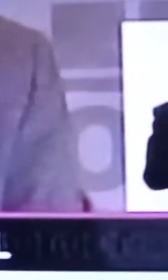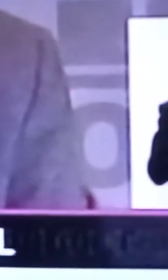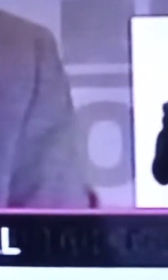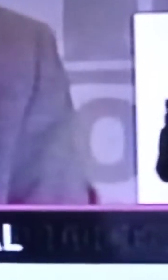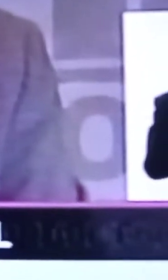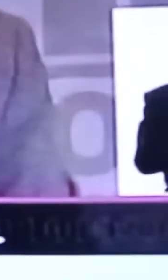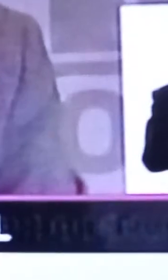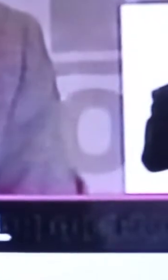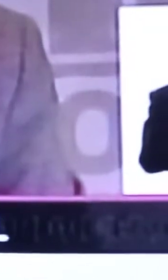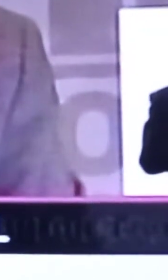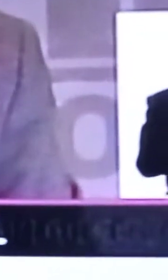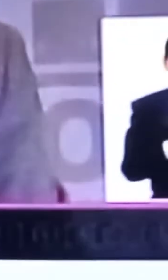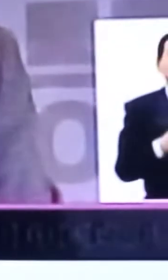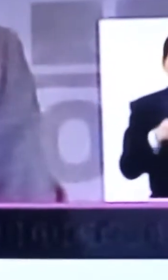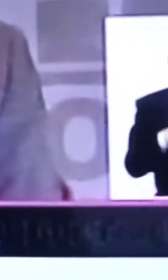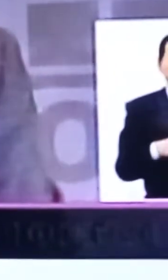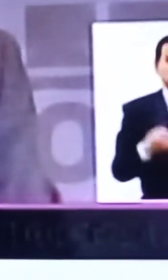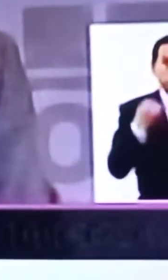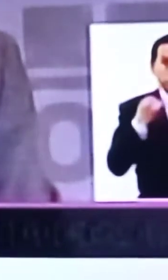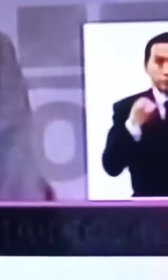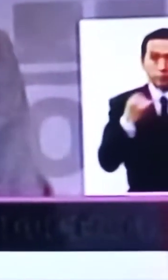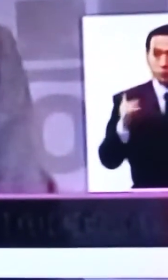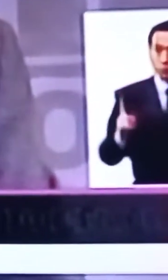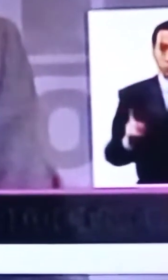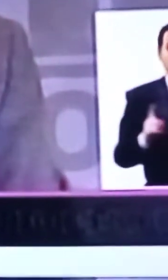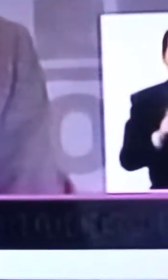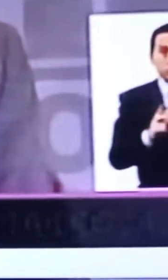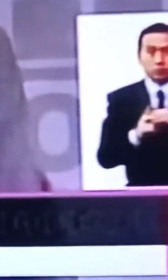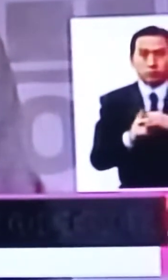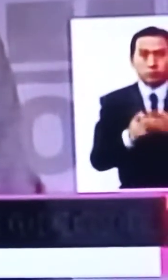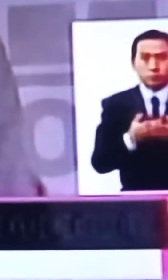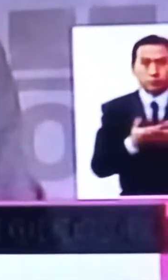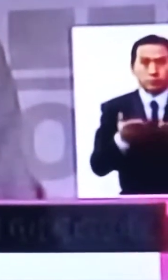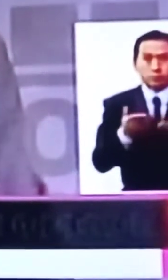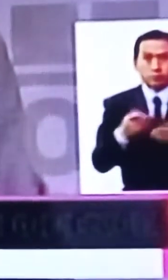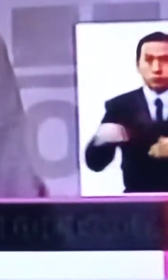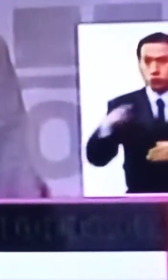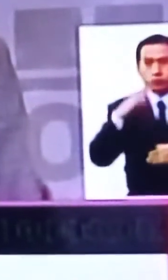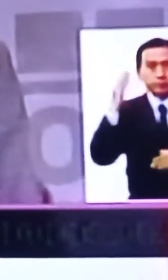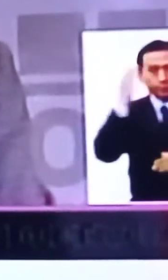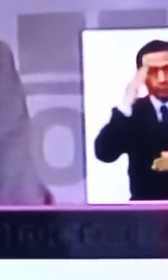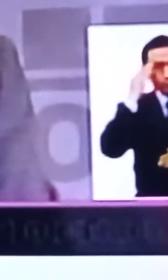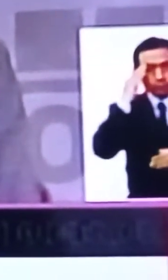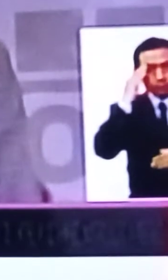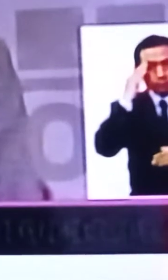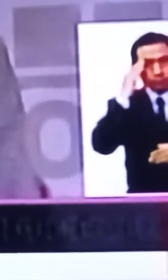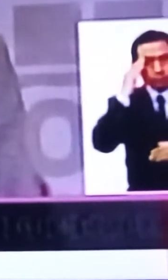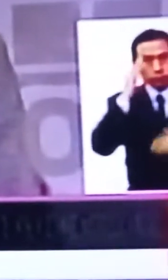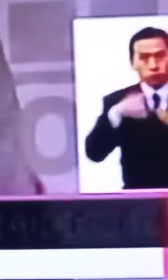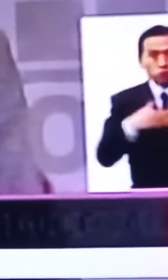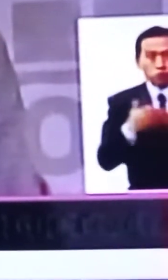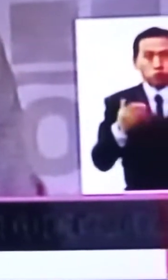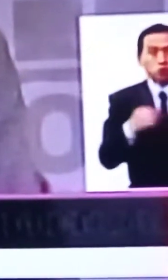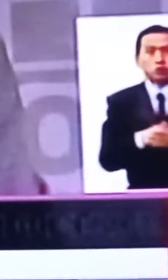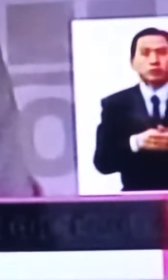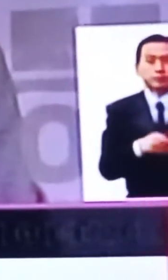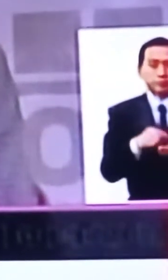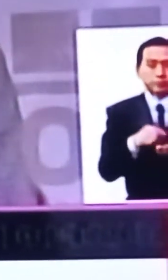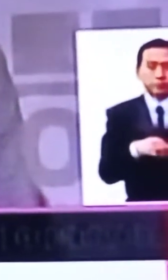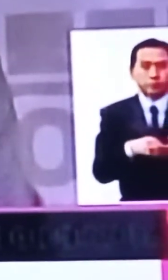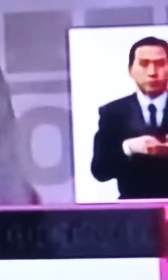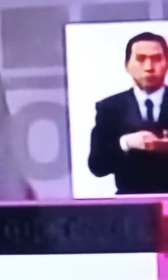Esta información va a ser puesta a conocimiento de la ciudadanía con un